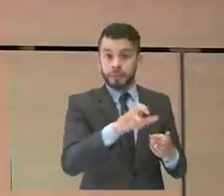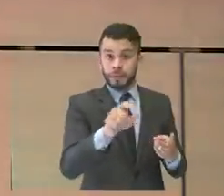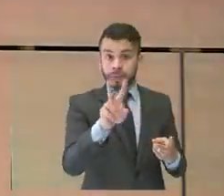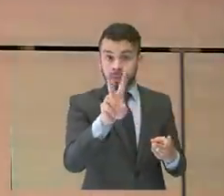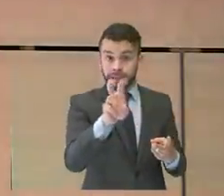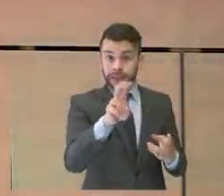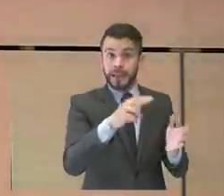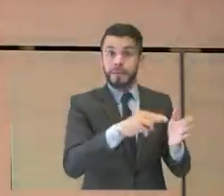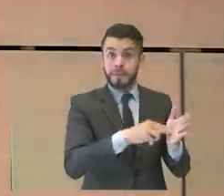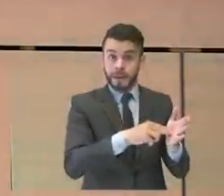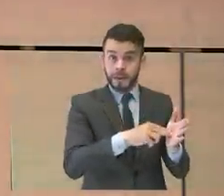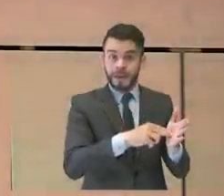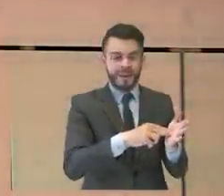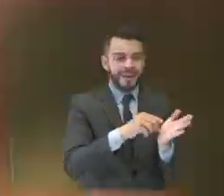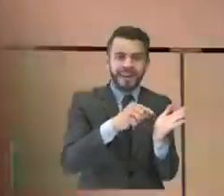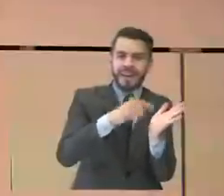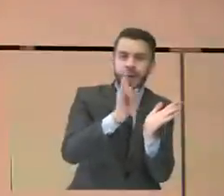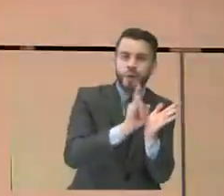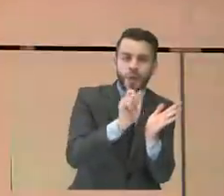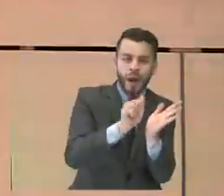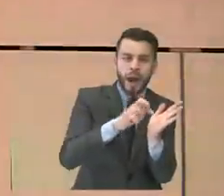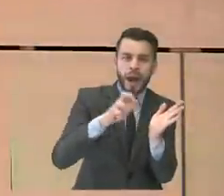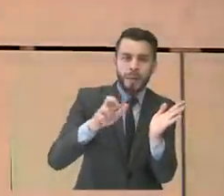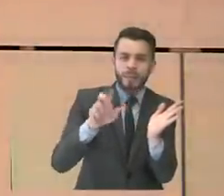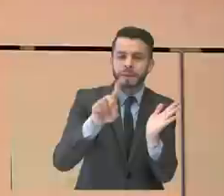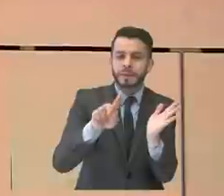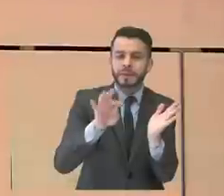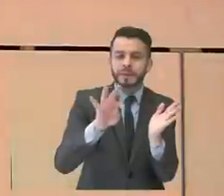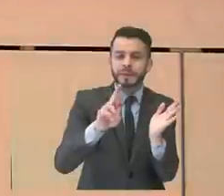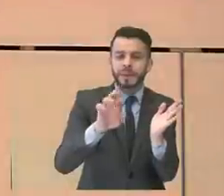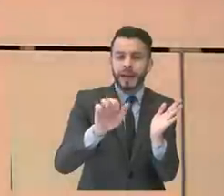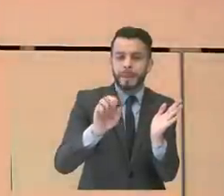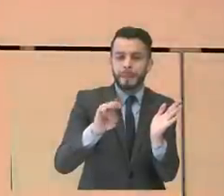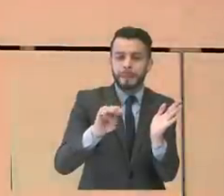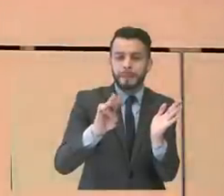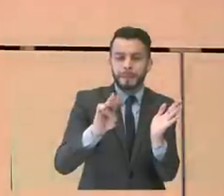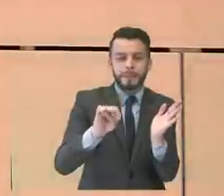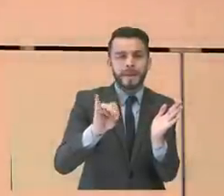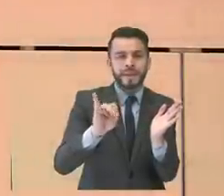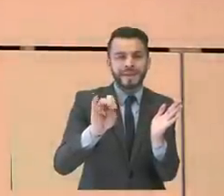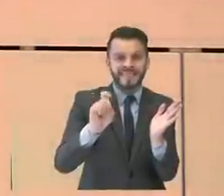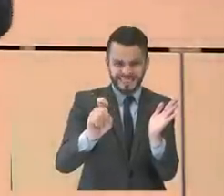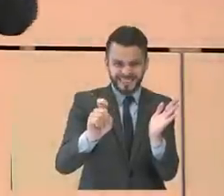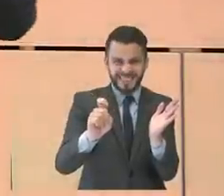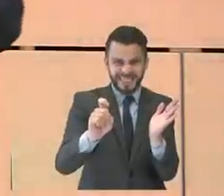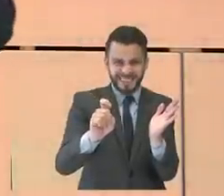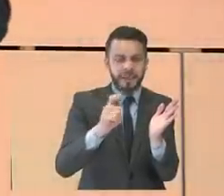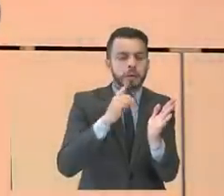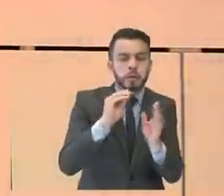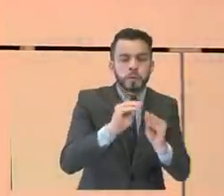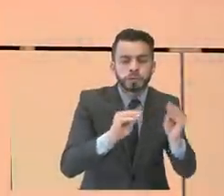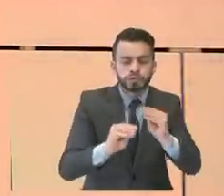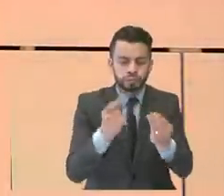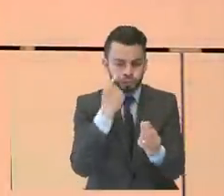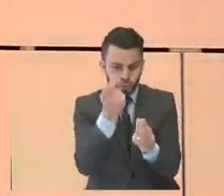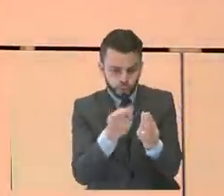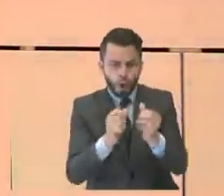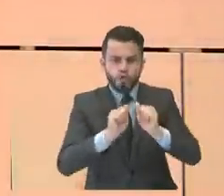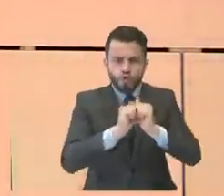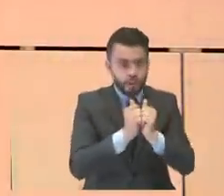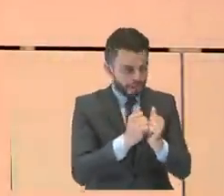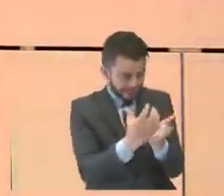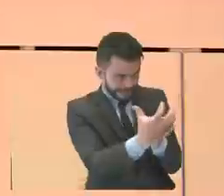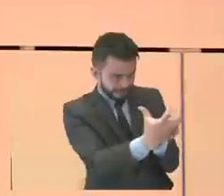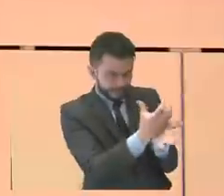diseño en Street Mix, los que encuestamos, los que encuestamos en la calle, los que consultamos en los talleres. Todo ese ejercicio pues lo estamos